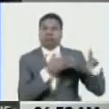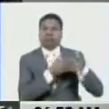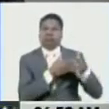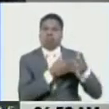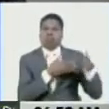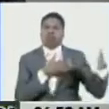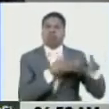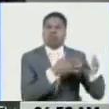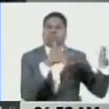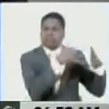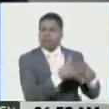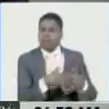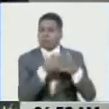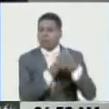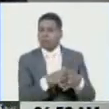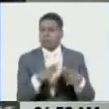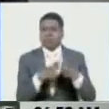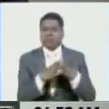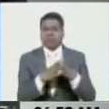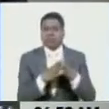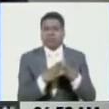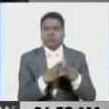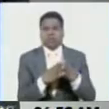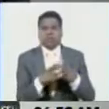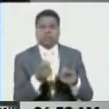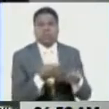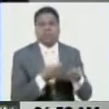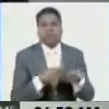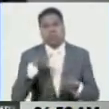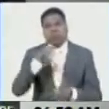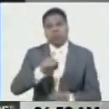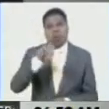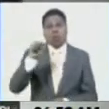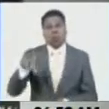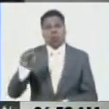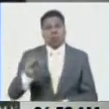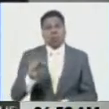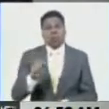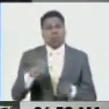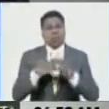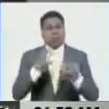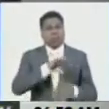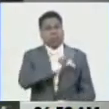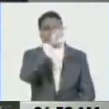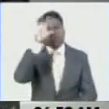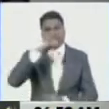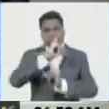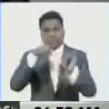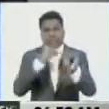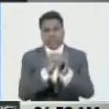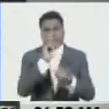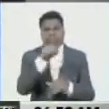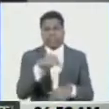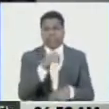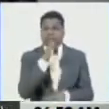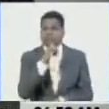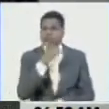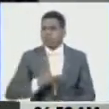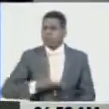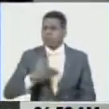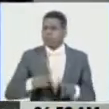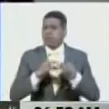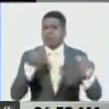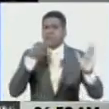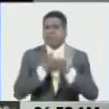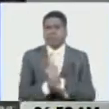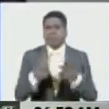Comercio Exterior e Inversión Extranjera. Ministro, dejamos una pregunta al aire. Agenda económica bolivariana, usted hacía un diagnóstico bien interesante y aparte datos de lo que se está haciendo para derrotar